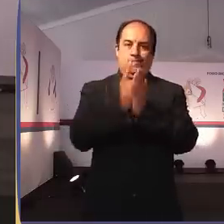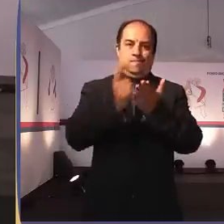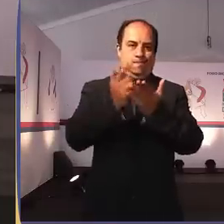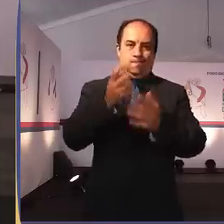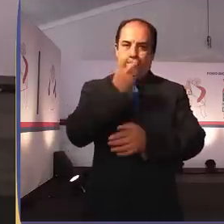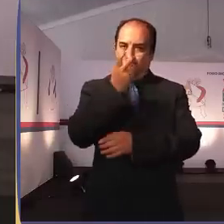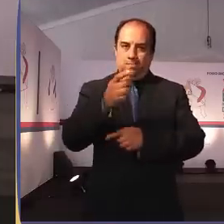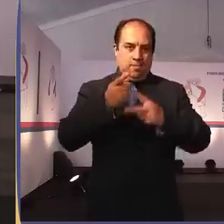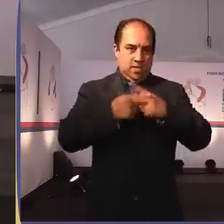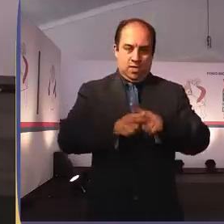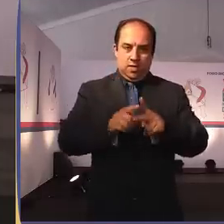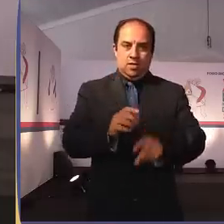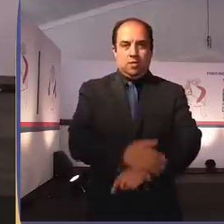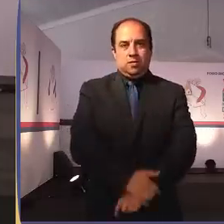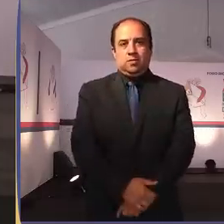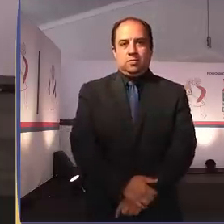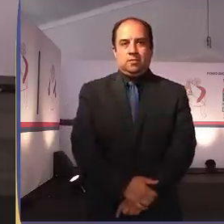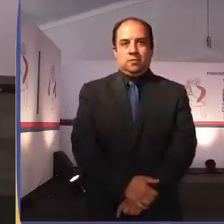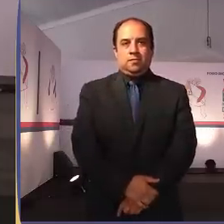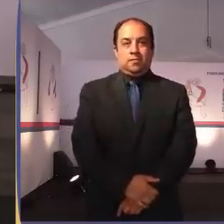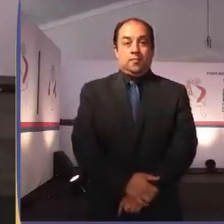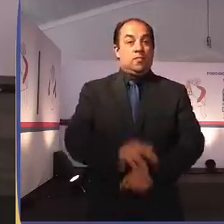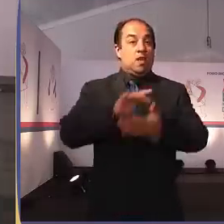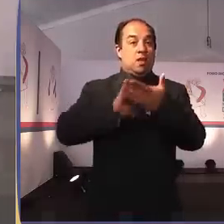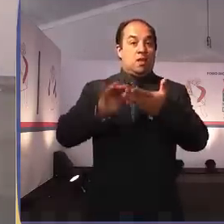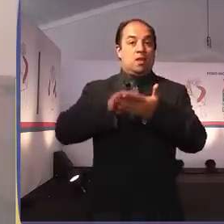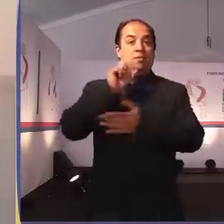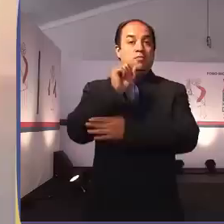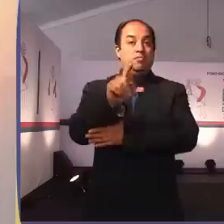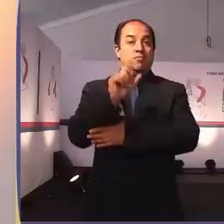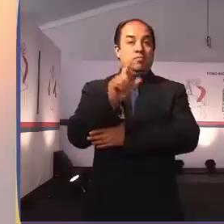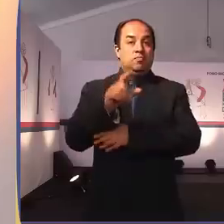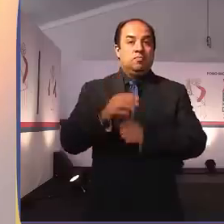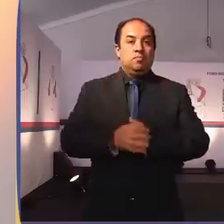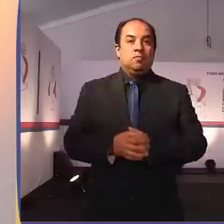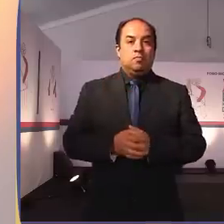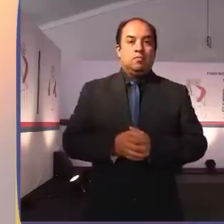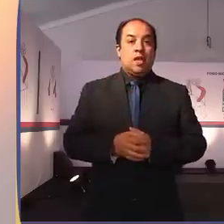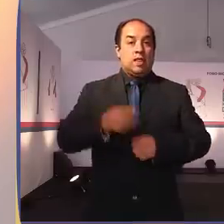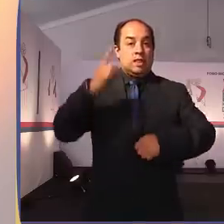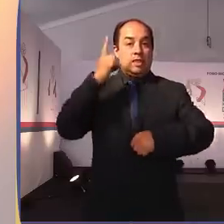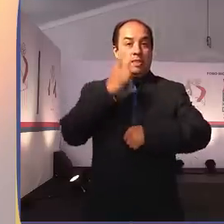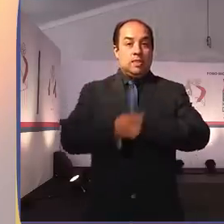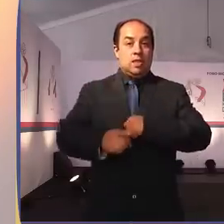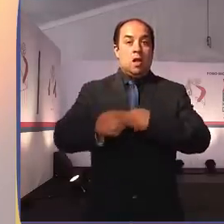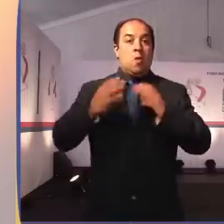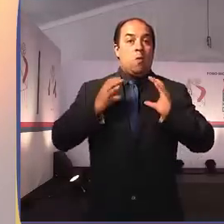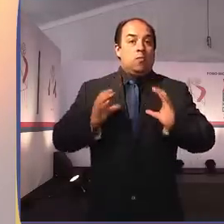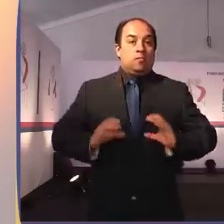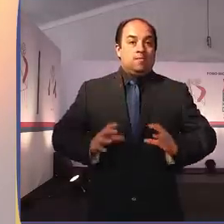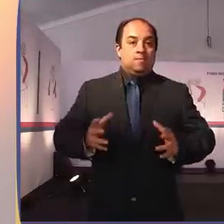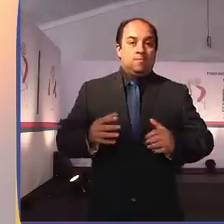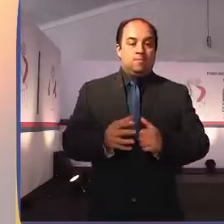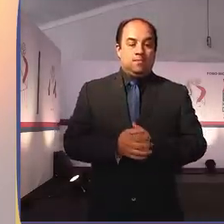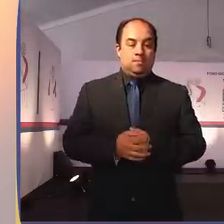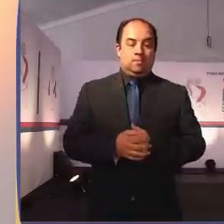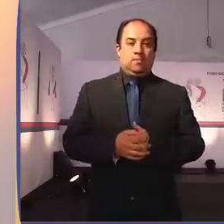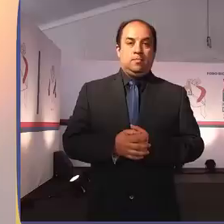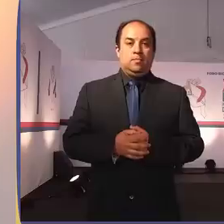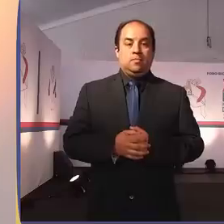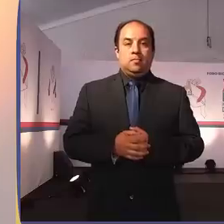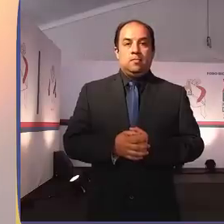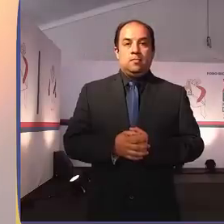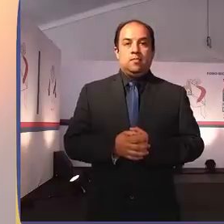empezando por ahí. Bueno, leer también hace daño al cuerpo, muy daño, mucho daño.